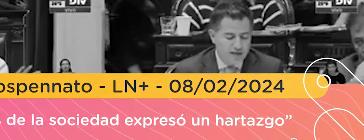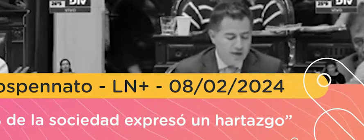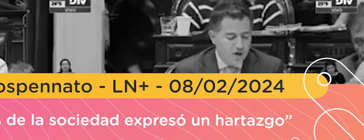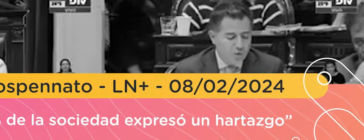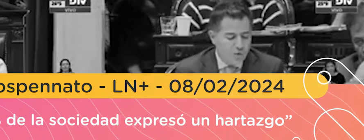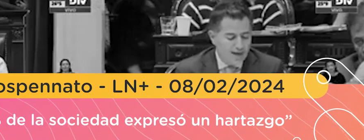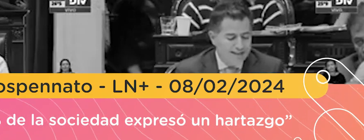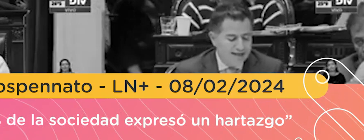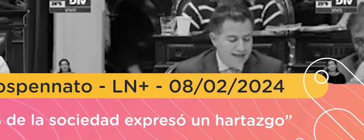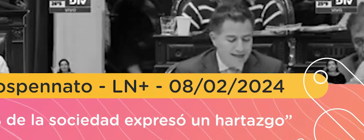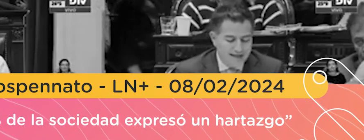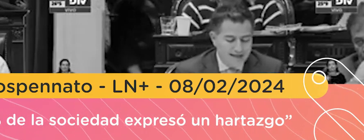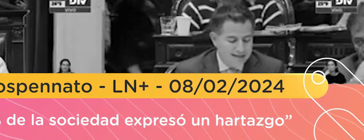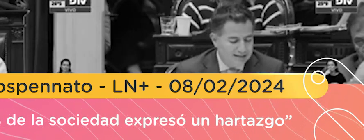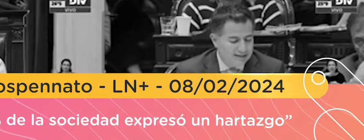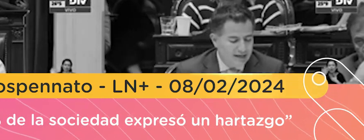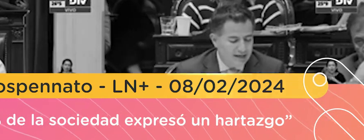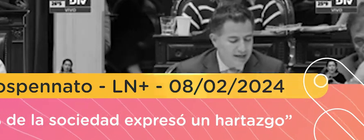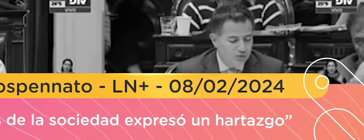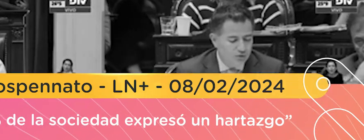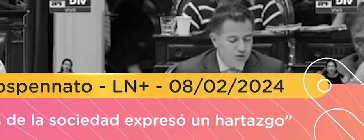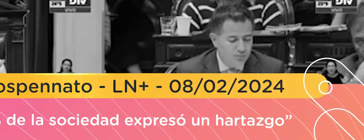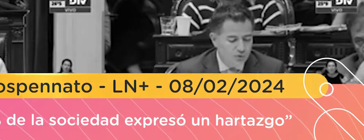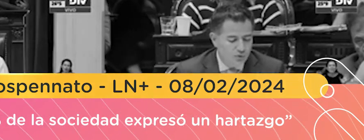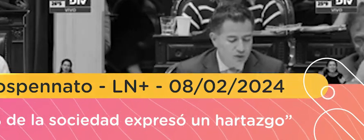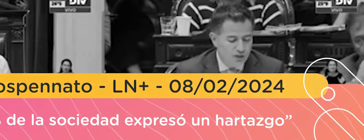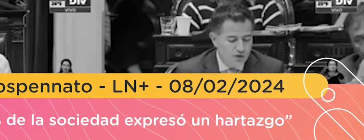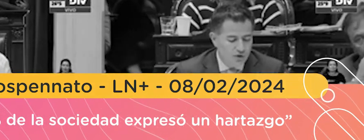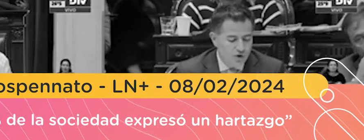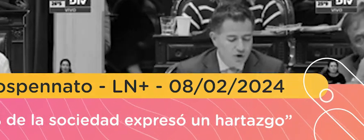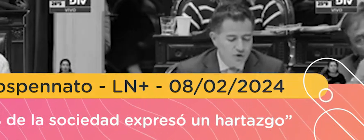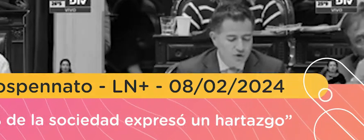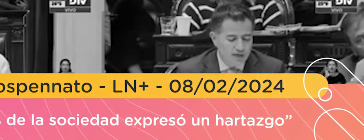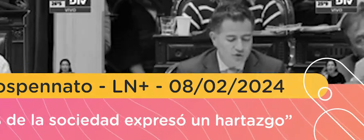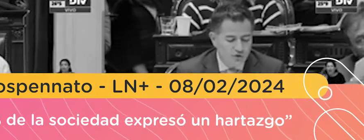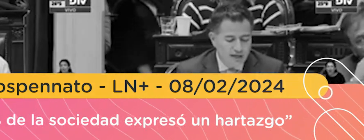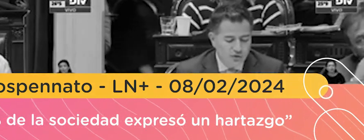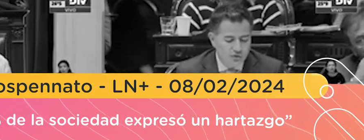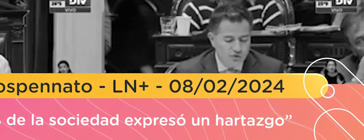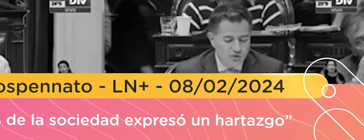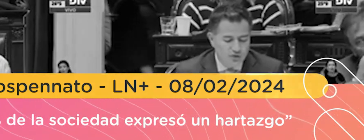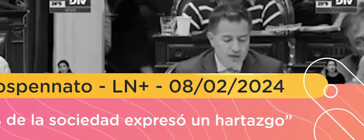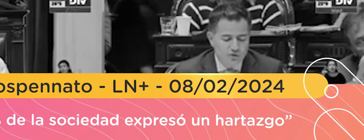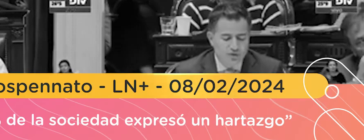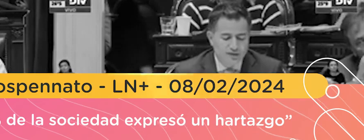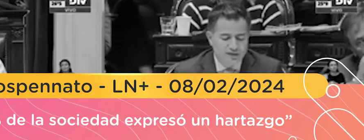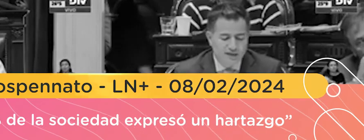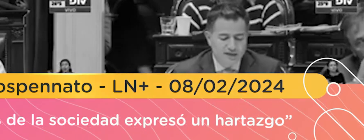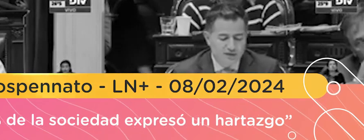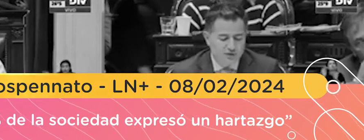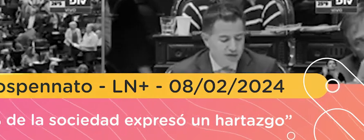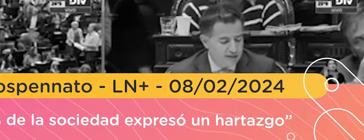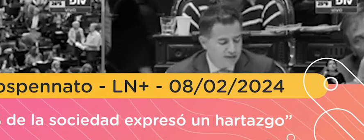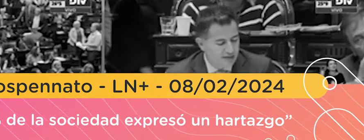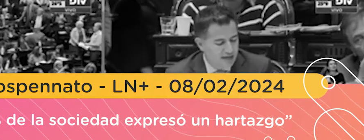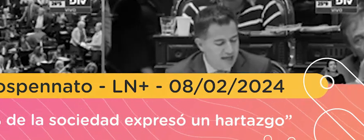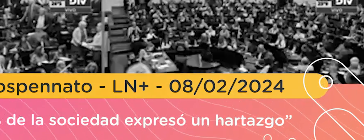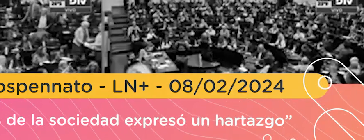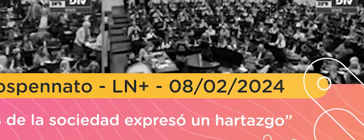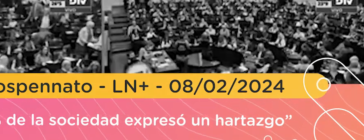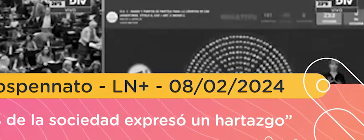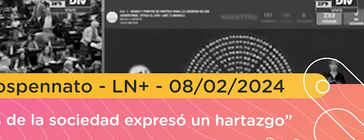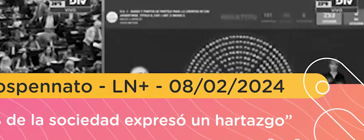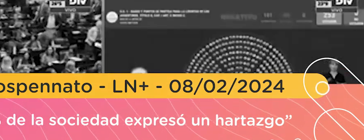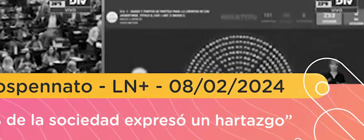sí el 56% expresó un hartazgo de una forma de hacer política, de una forma de utilizar